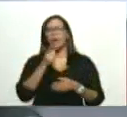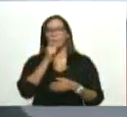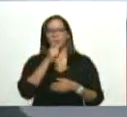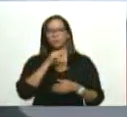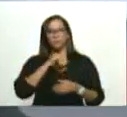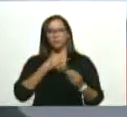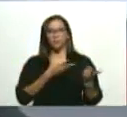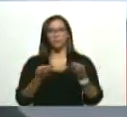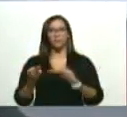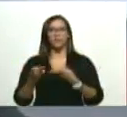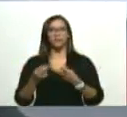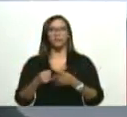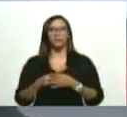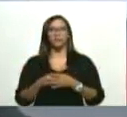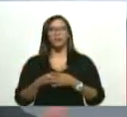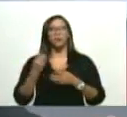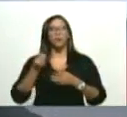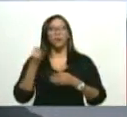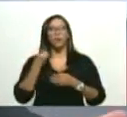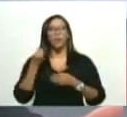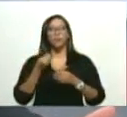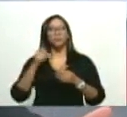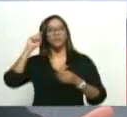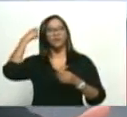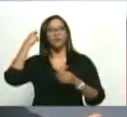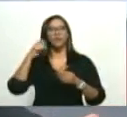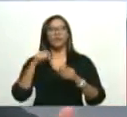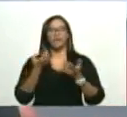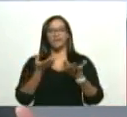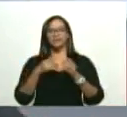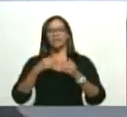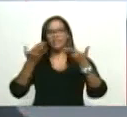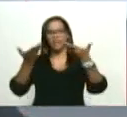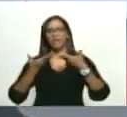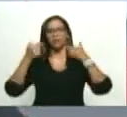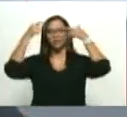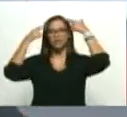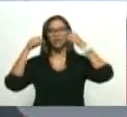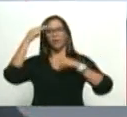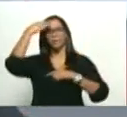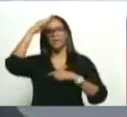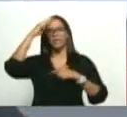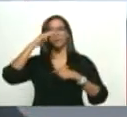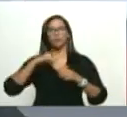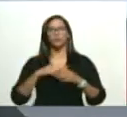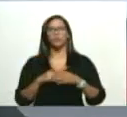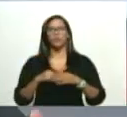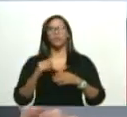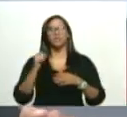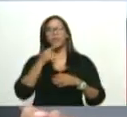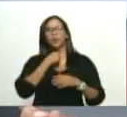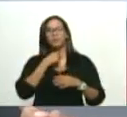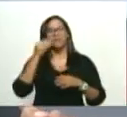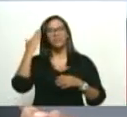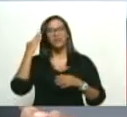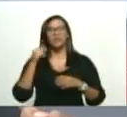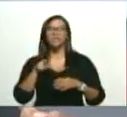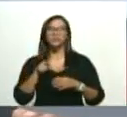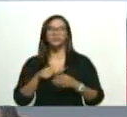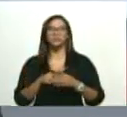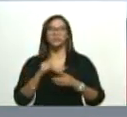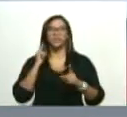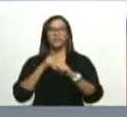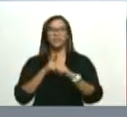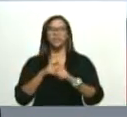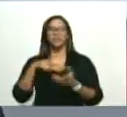invitada, ¿cómo se está recordando este legado de Hugo Chávez en México? Y me gustaría saber eso, desde